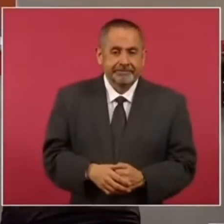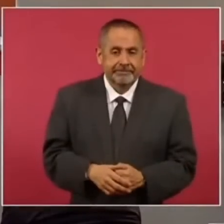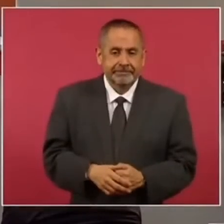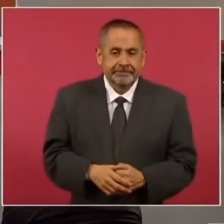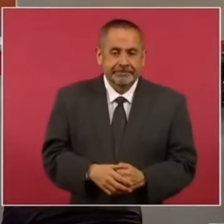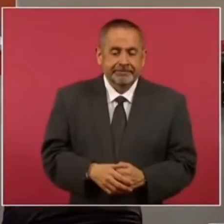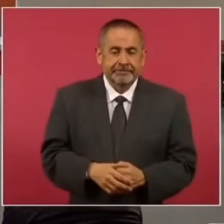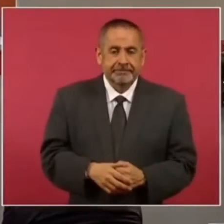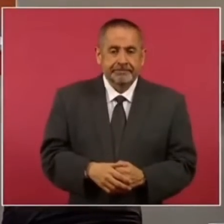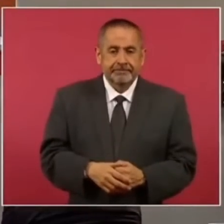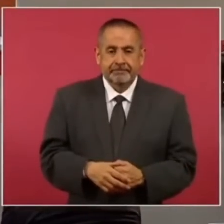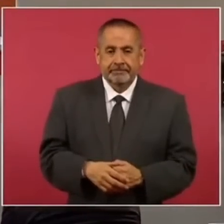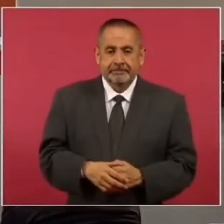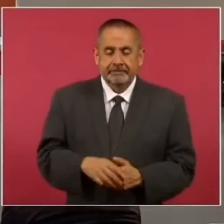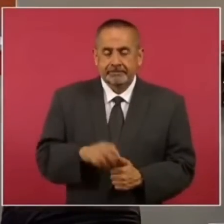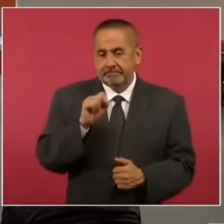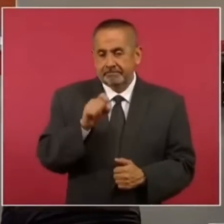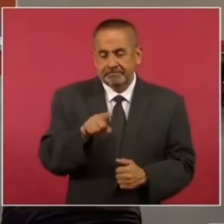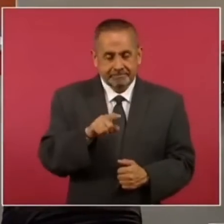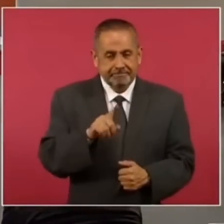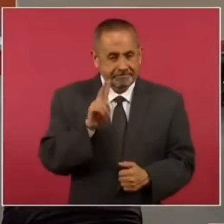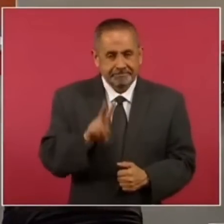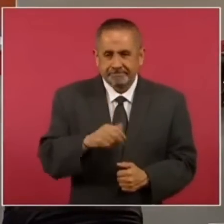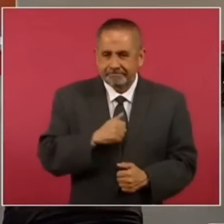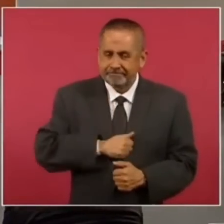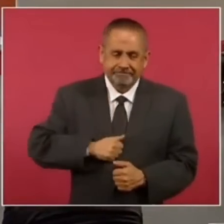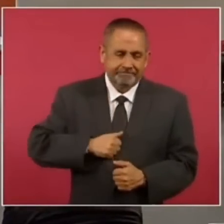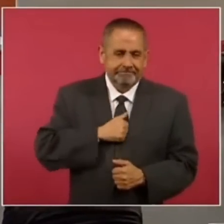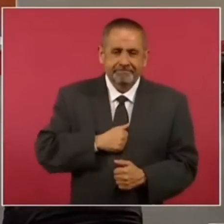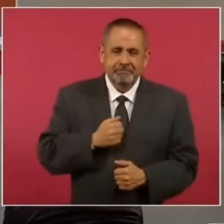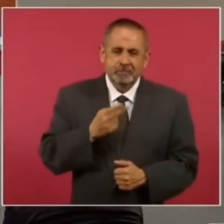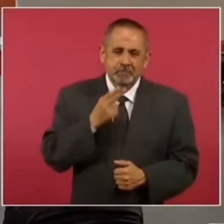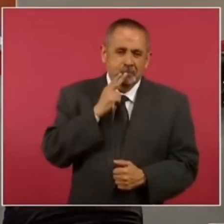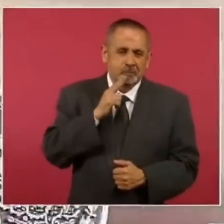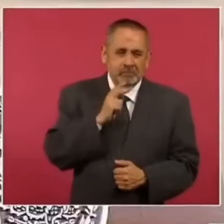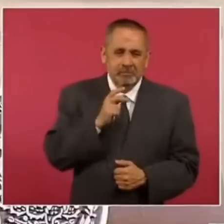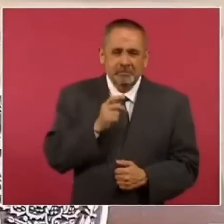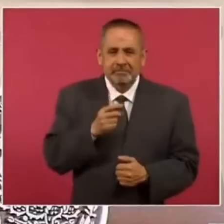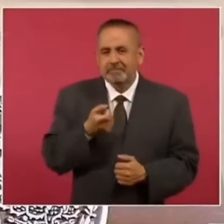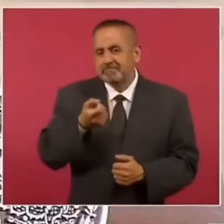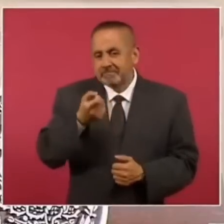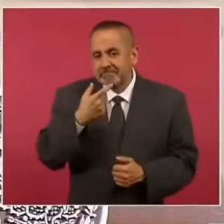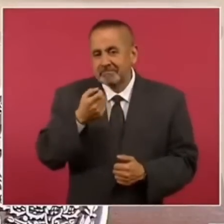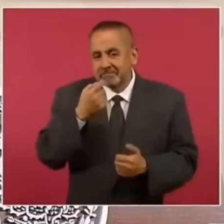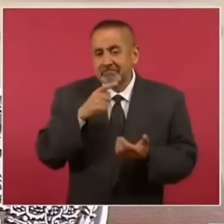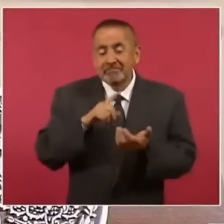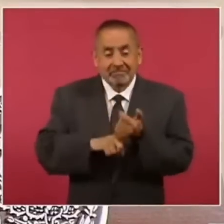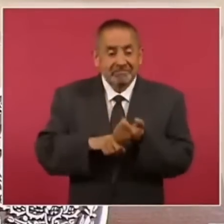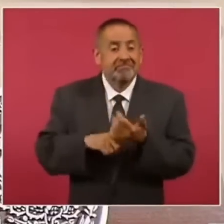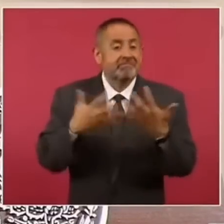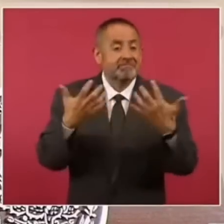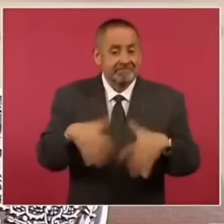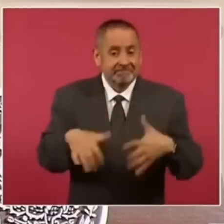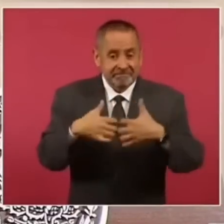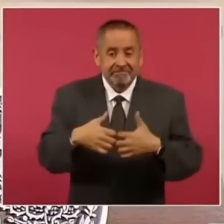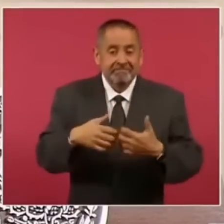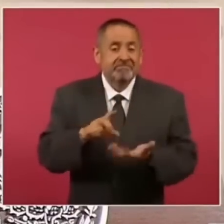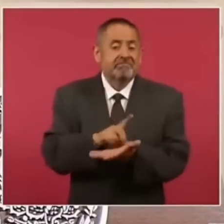Y ya, lamentablemente, hay consumo en las fábricas, en las